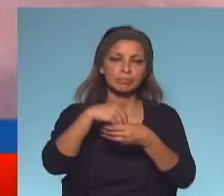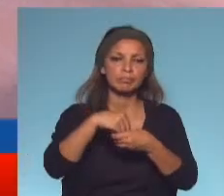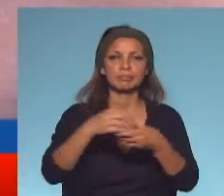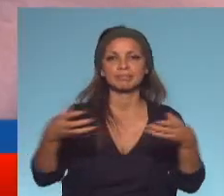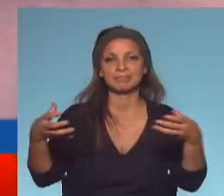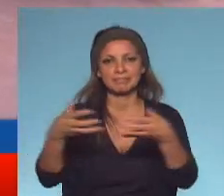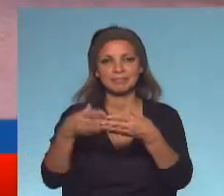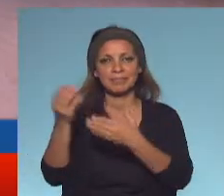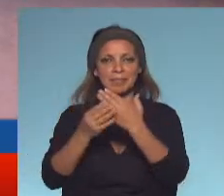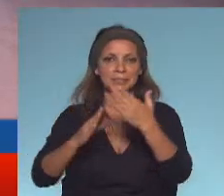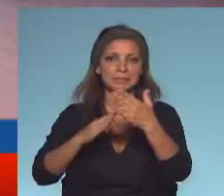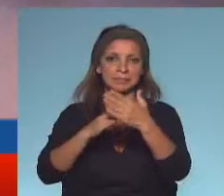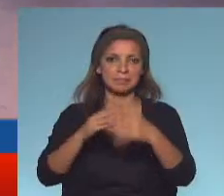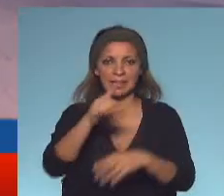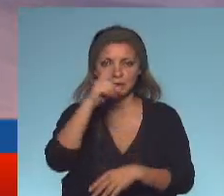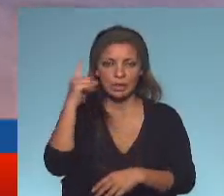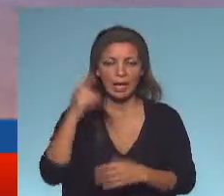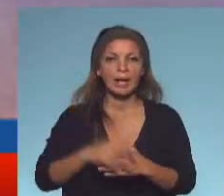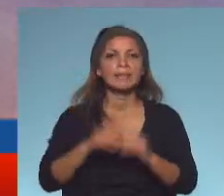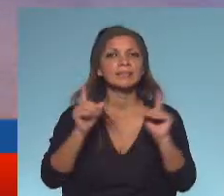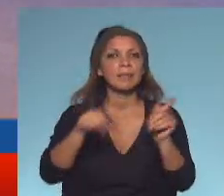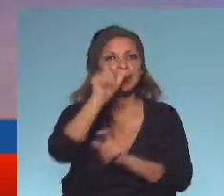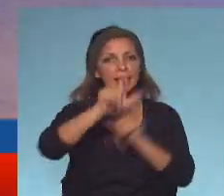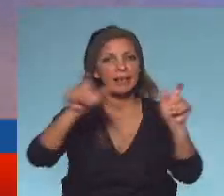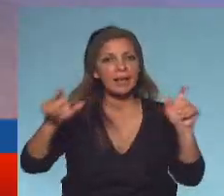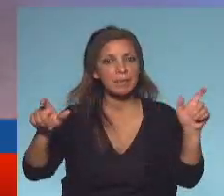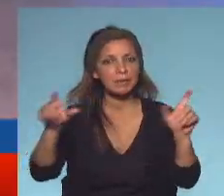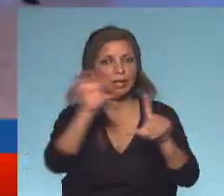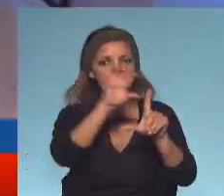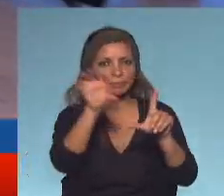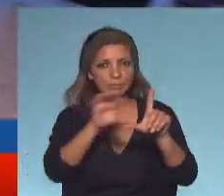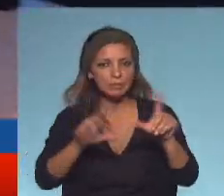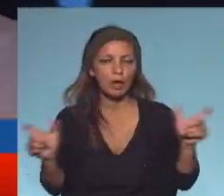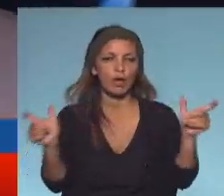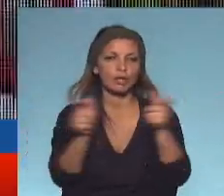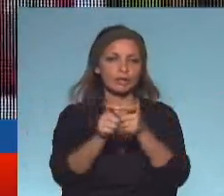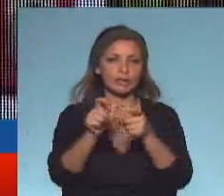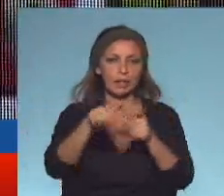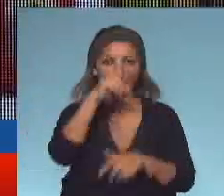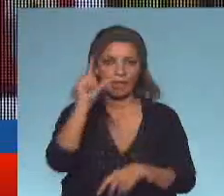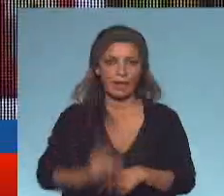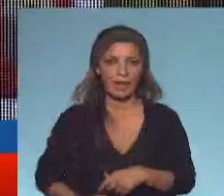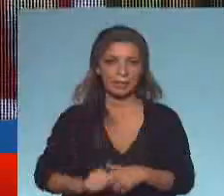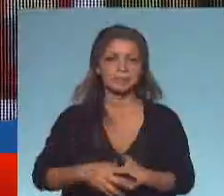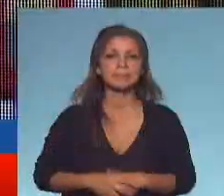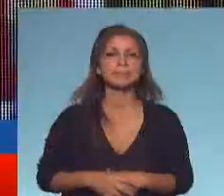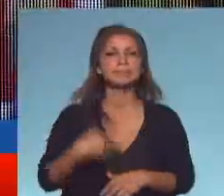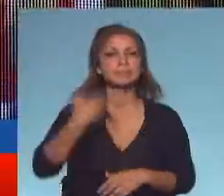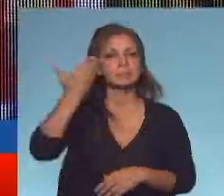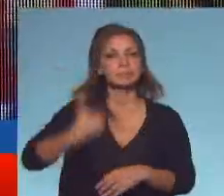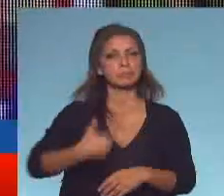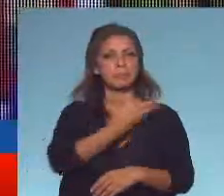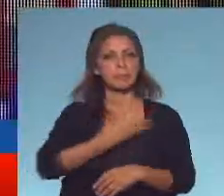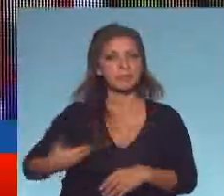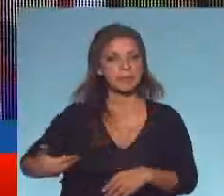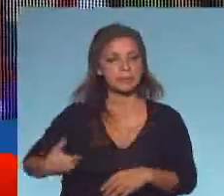Nacional y a todos los participantes de este Consejo Federal. Yo soy el presidente del Consorcio de